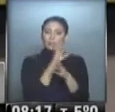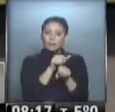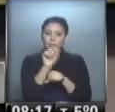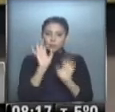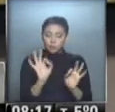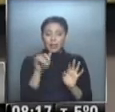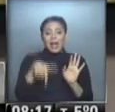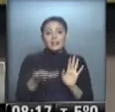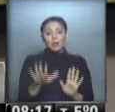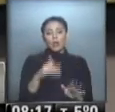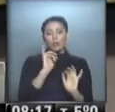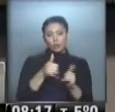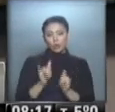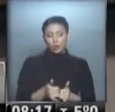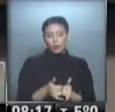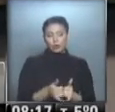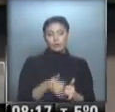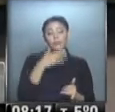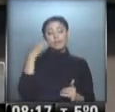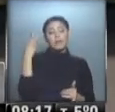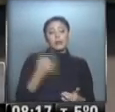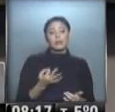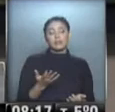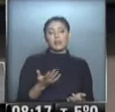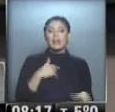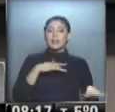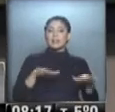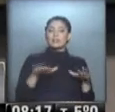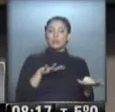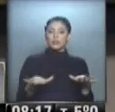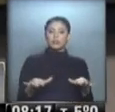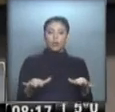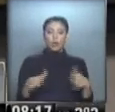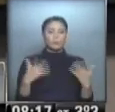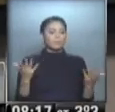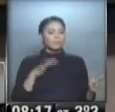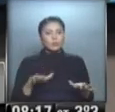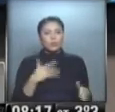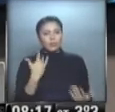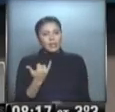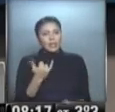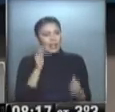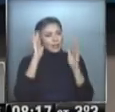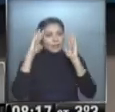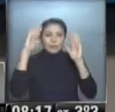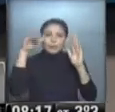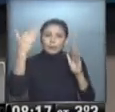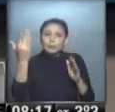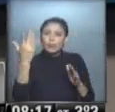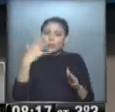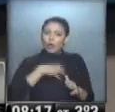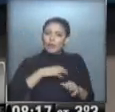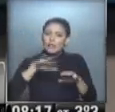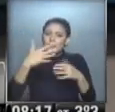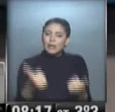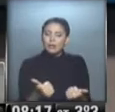de los jóvenes hoy, que en realidad están en situación de tener expectativas, de tener esperanza,